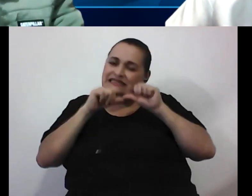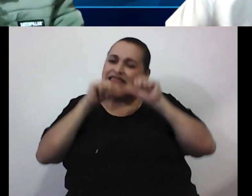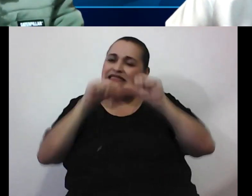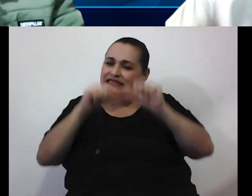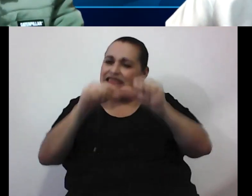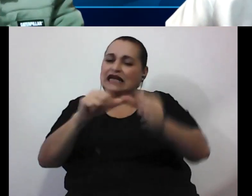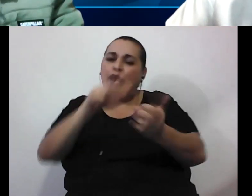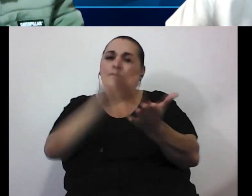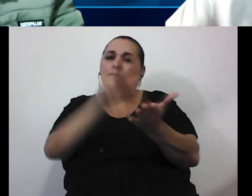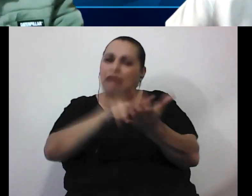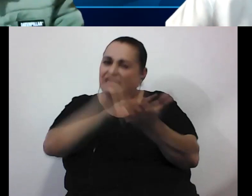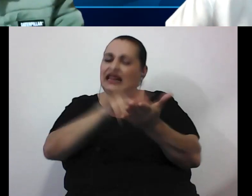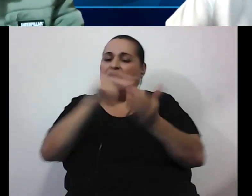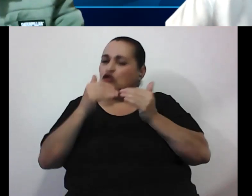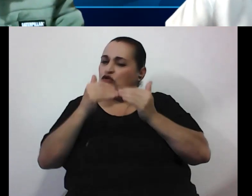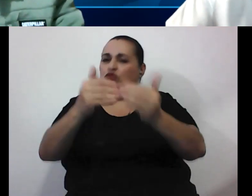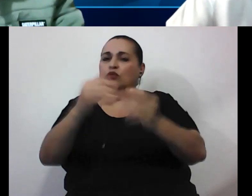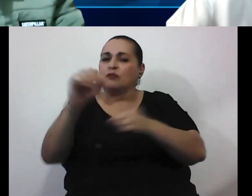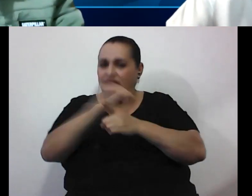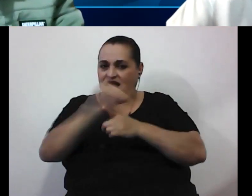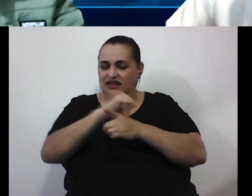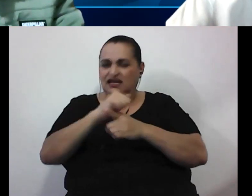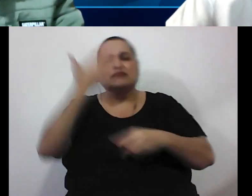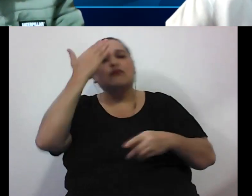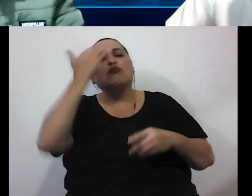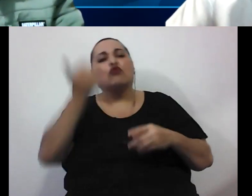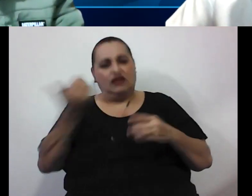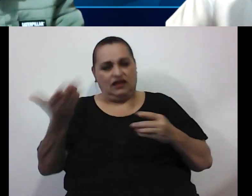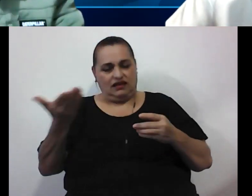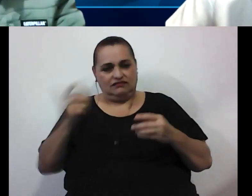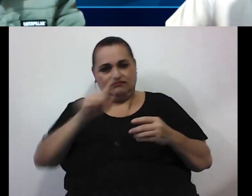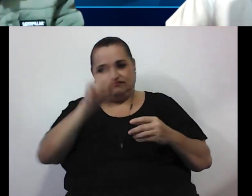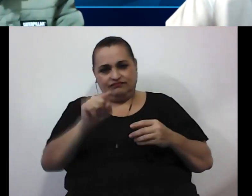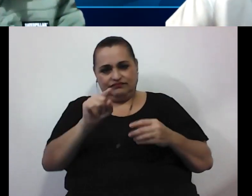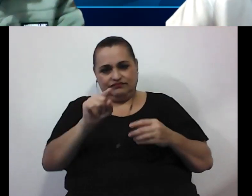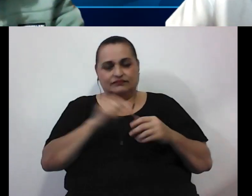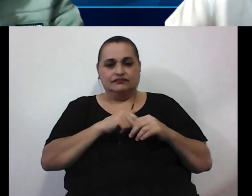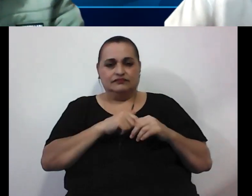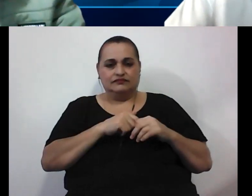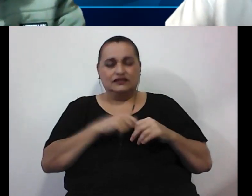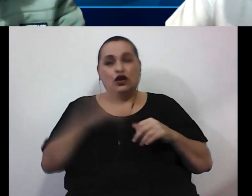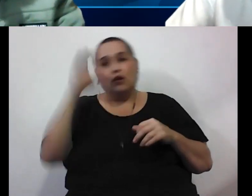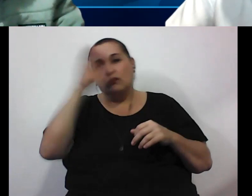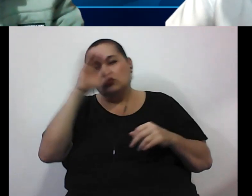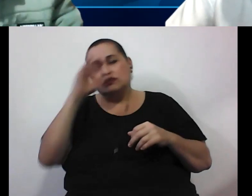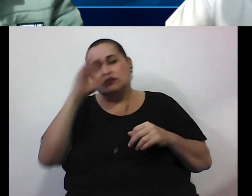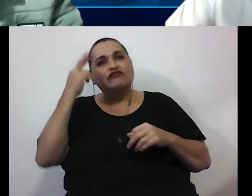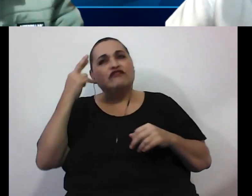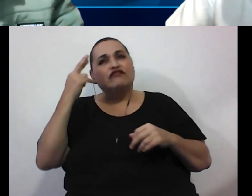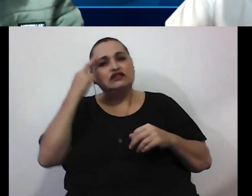validando y perpetuando este tipo de prácticas. ¿Por qué? Quizás es una pregunta que busca una reflexión de parte